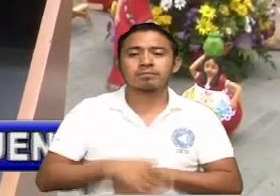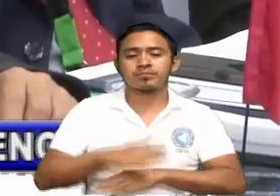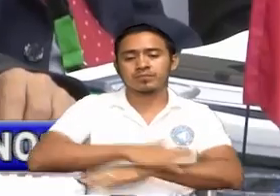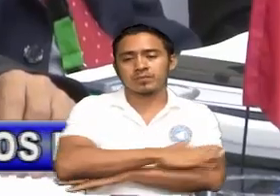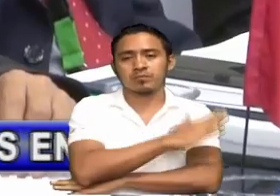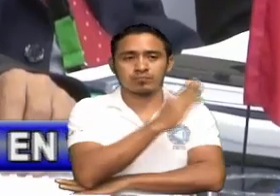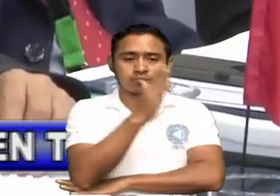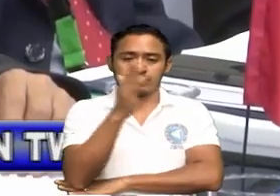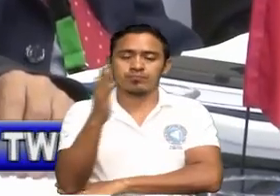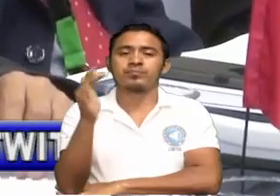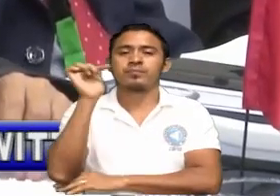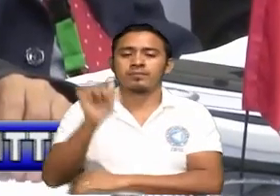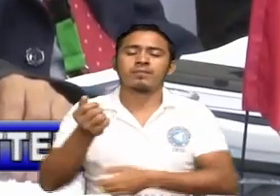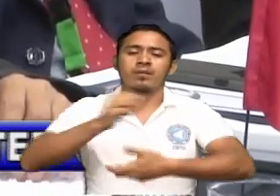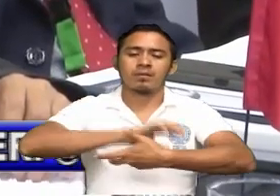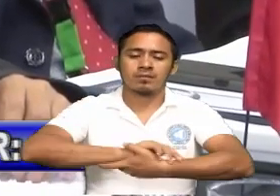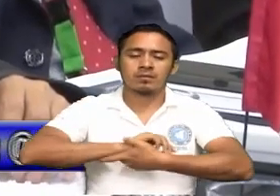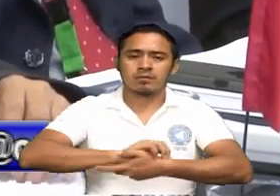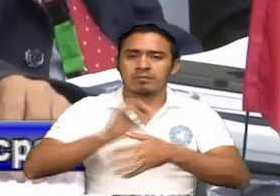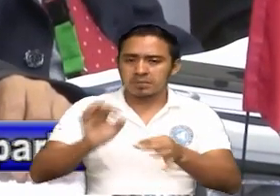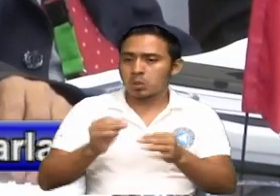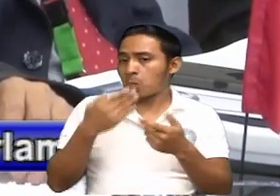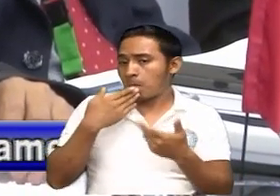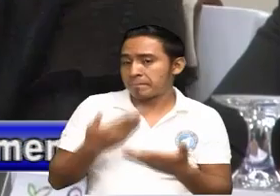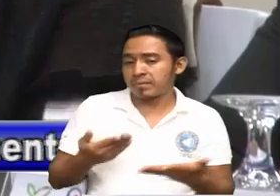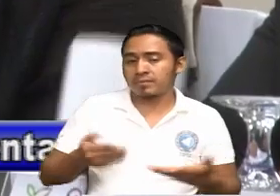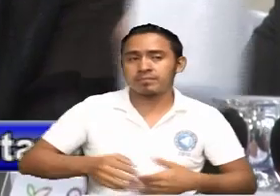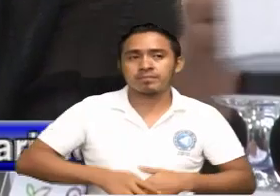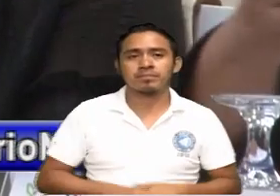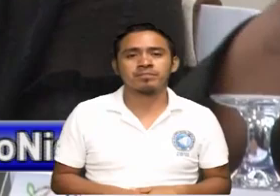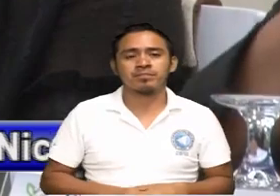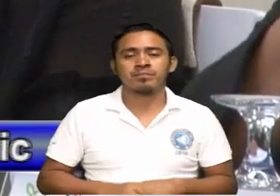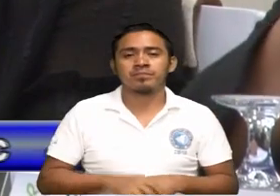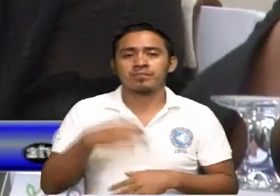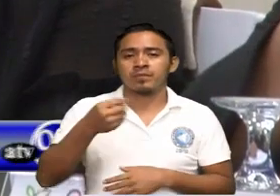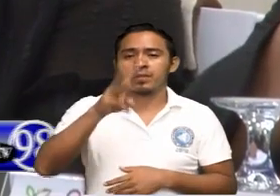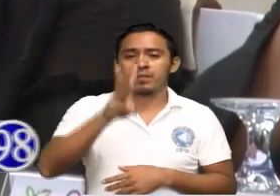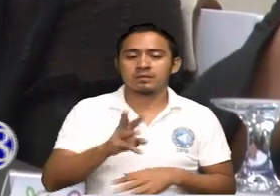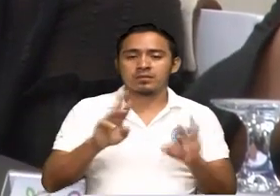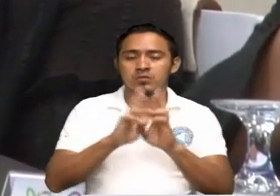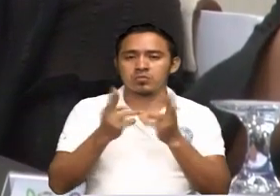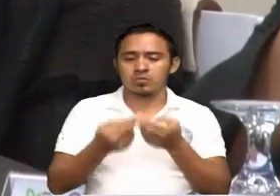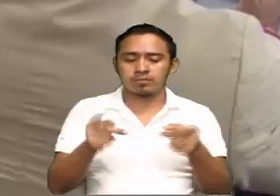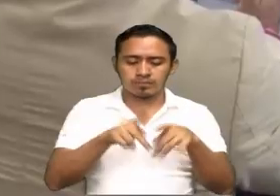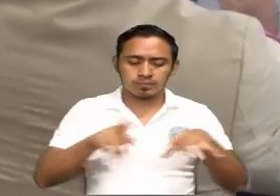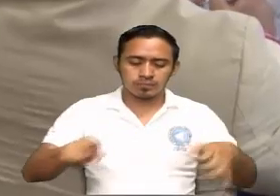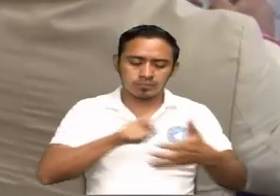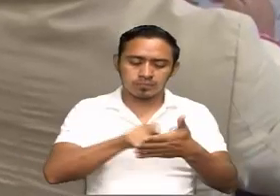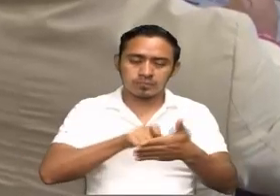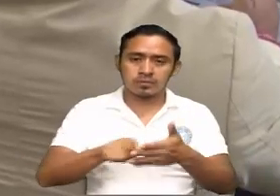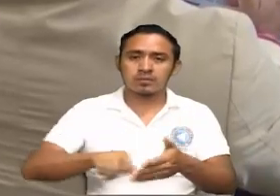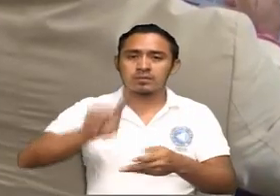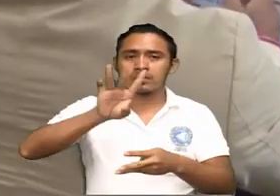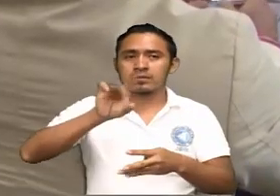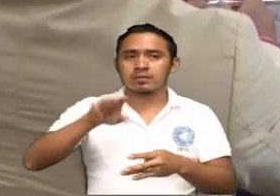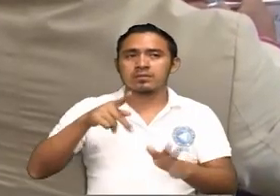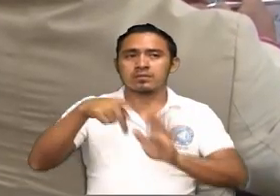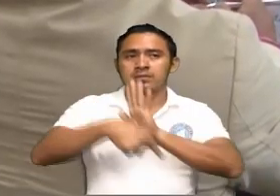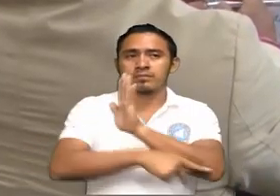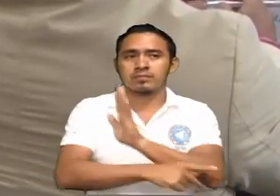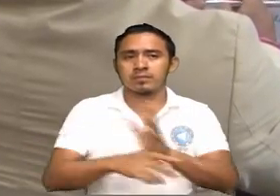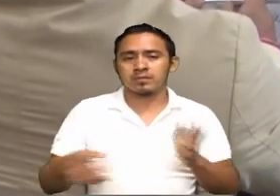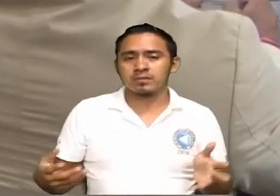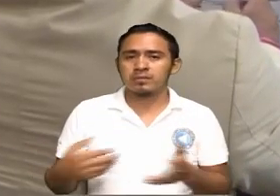los resultados de esta alianza han rendido buenos frutos. En esta tercera reunión de planificación participan 13 países de